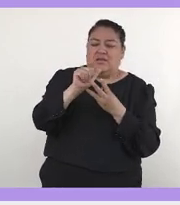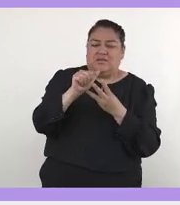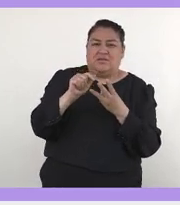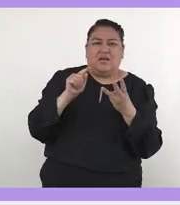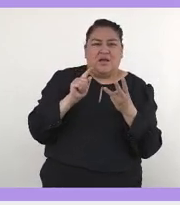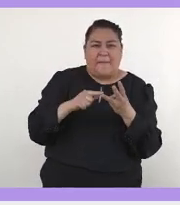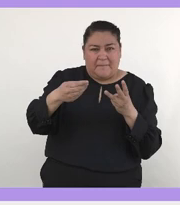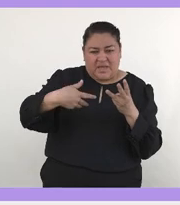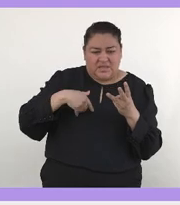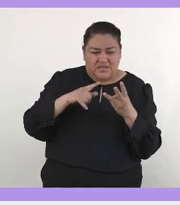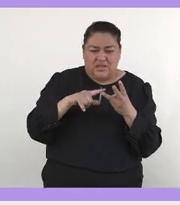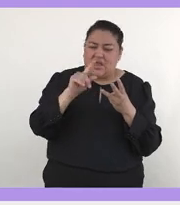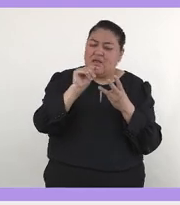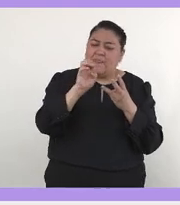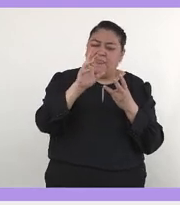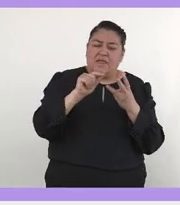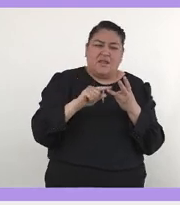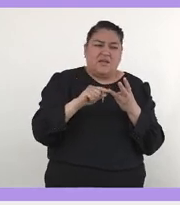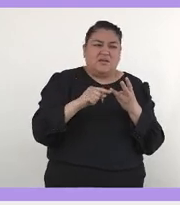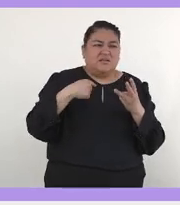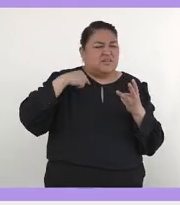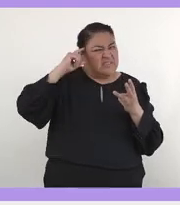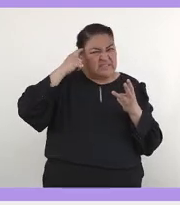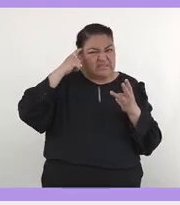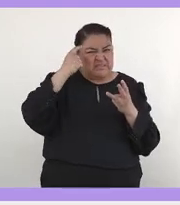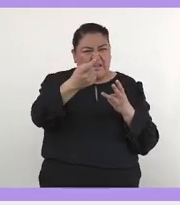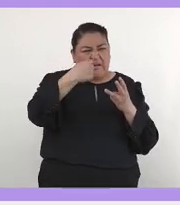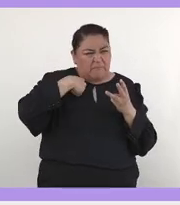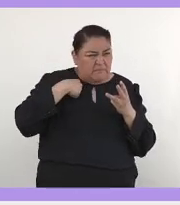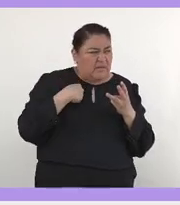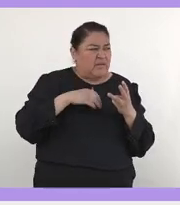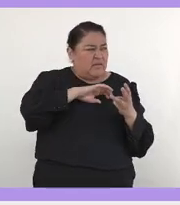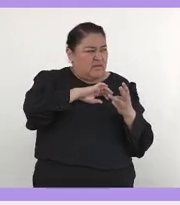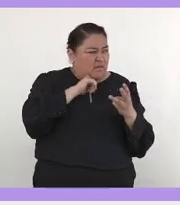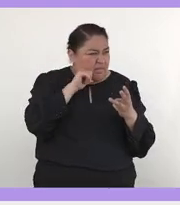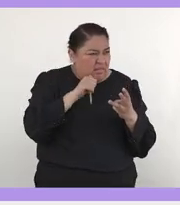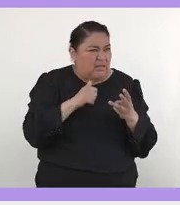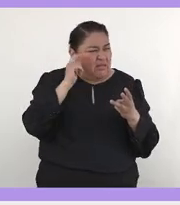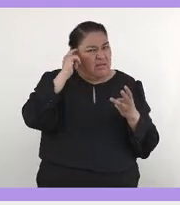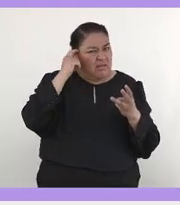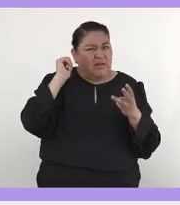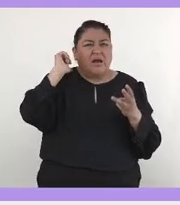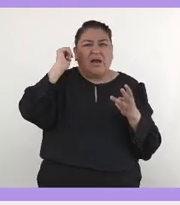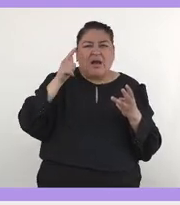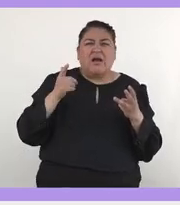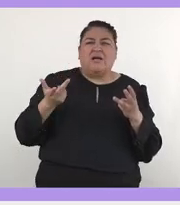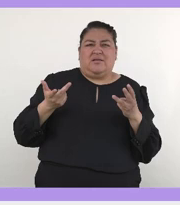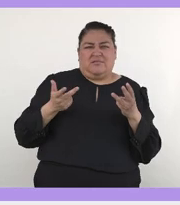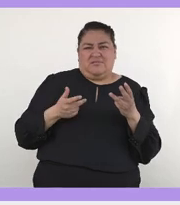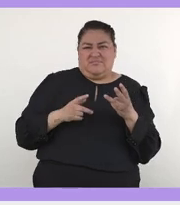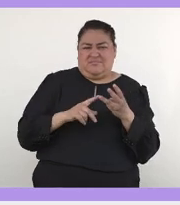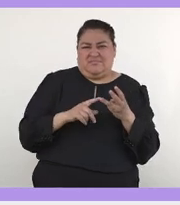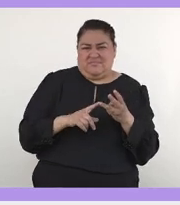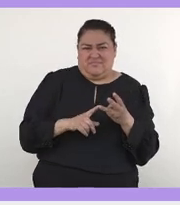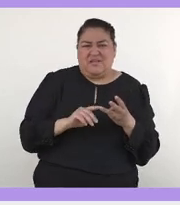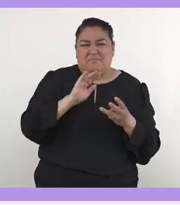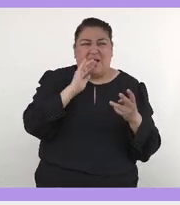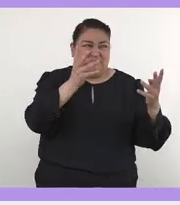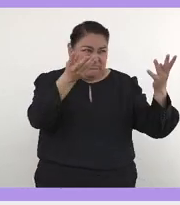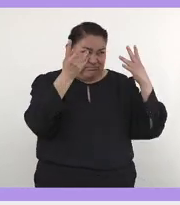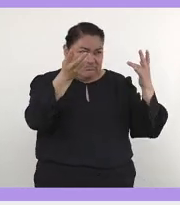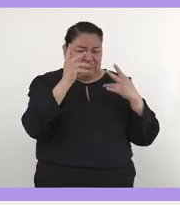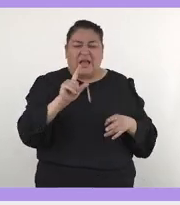Teresa O sea ya doy por hecho que le caigo mal que no me quiere que algo no hay esas mamás verdad